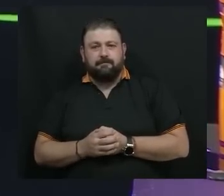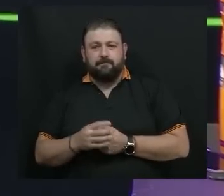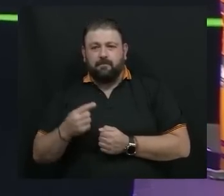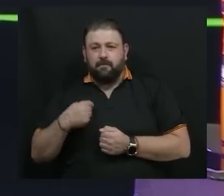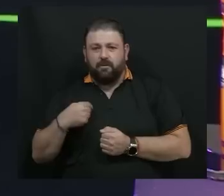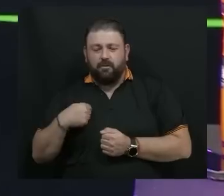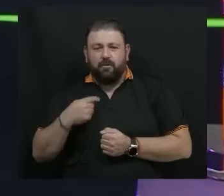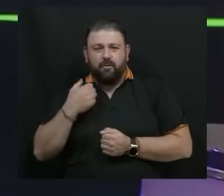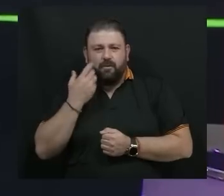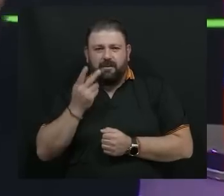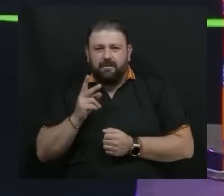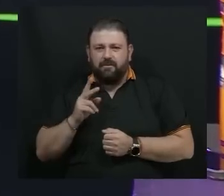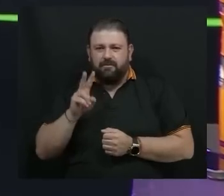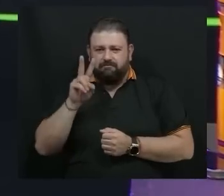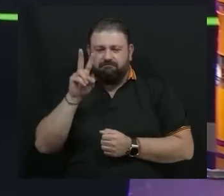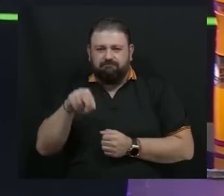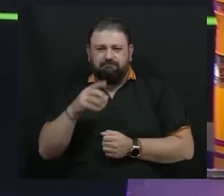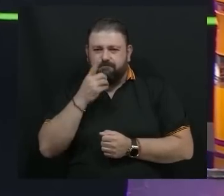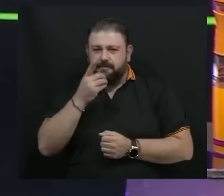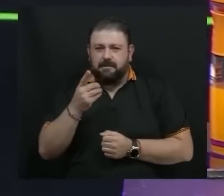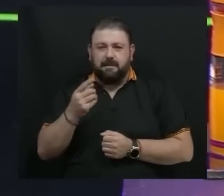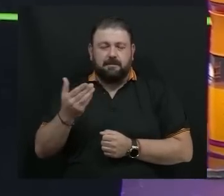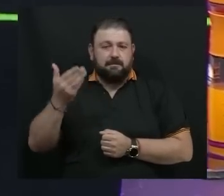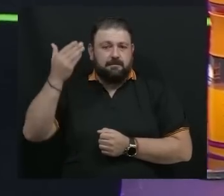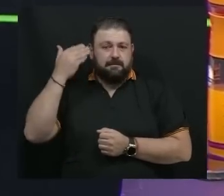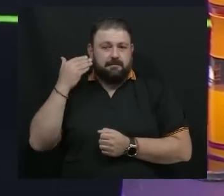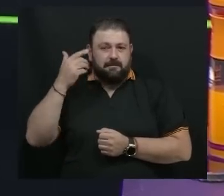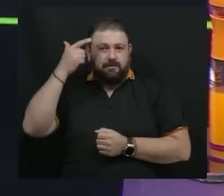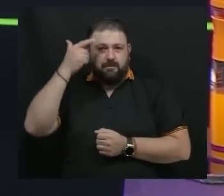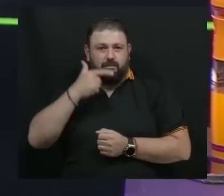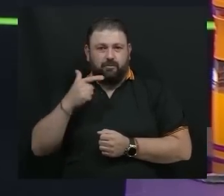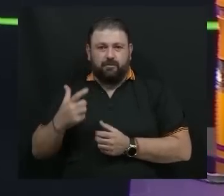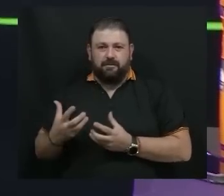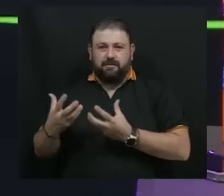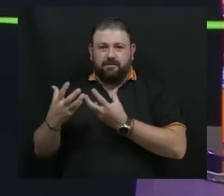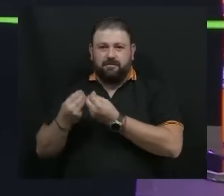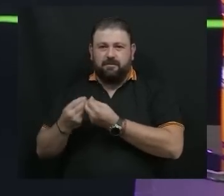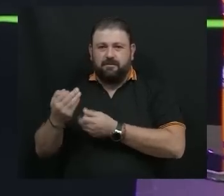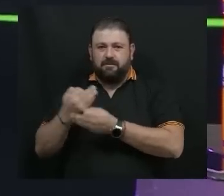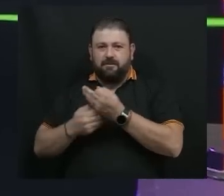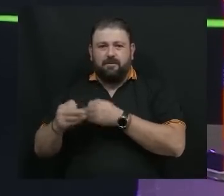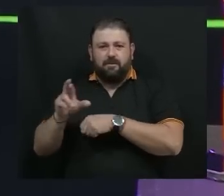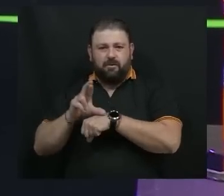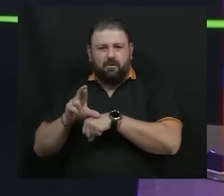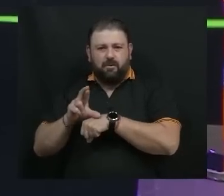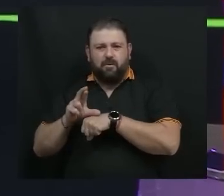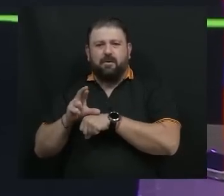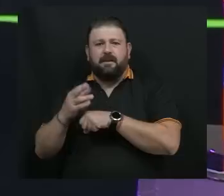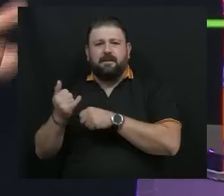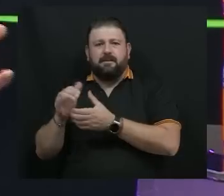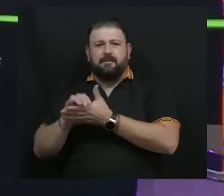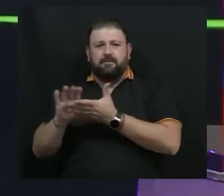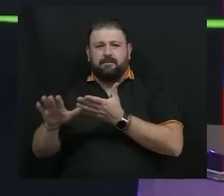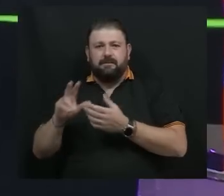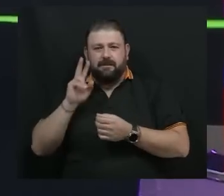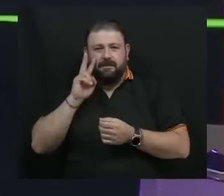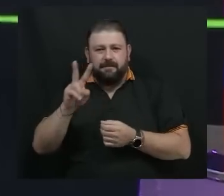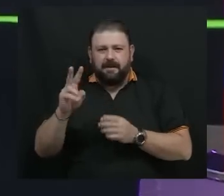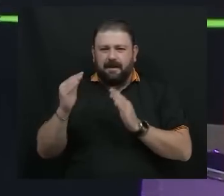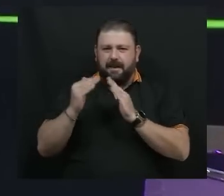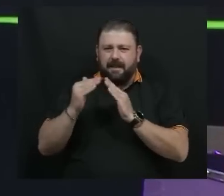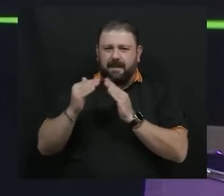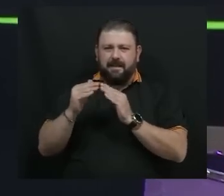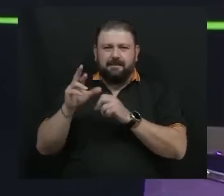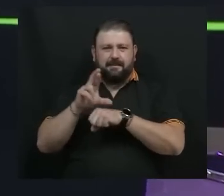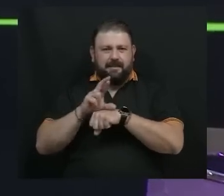contar, anoche estuve, me invitó Roque y su esposa a cenar en su casa y ver la casa de Roque, esta noche iremos a la